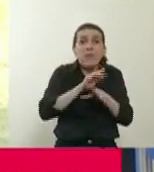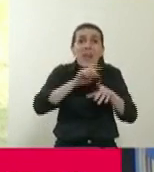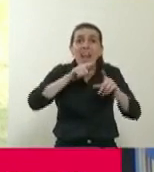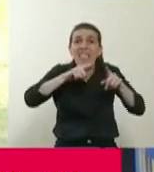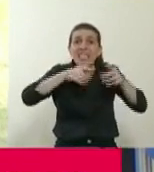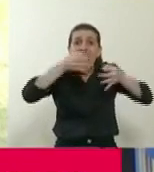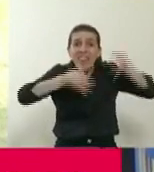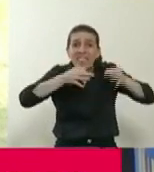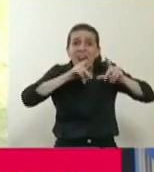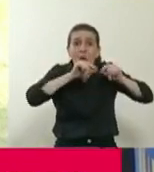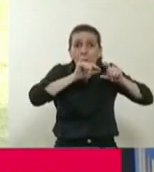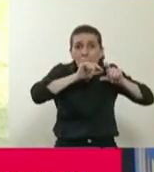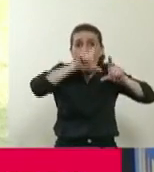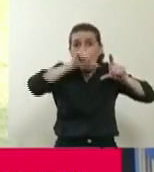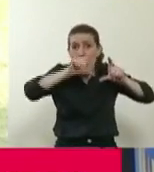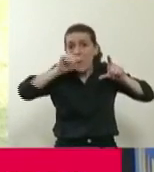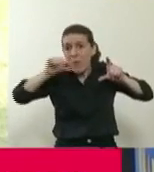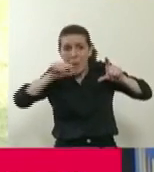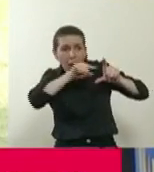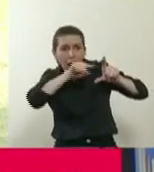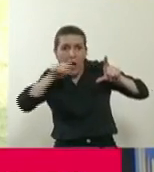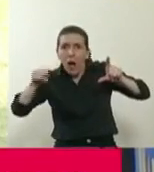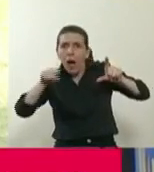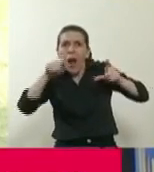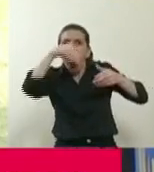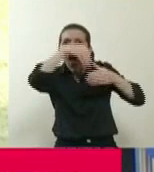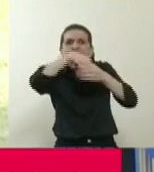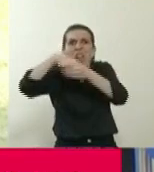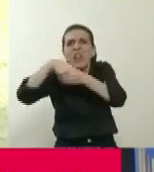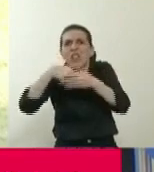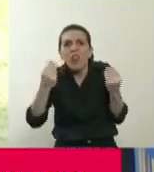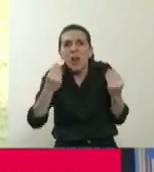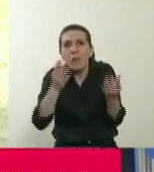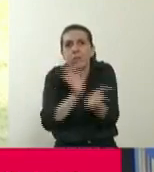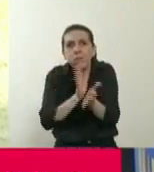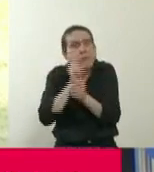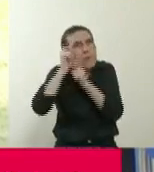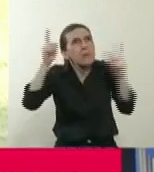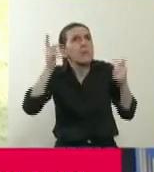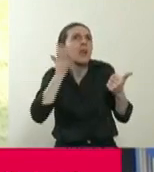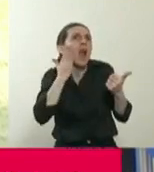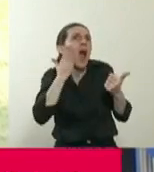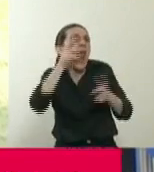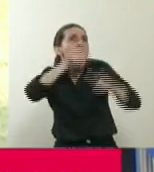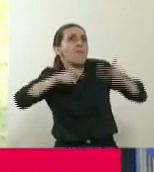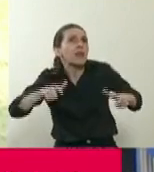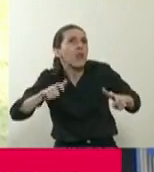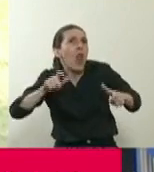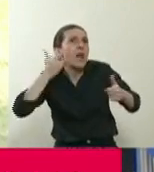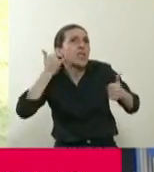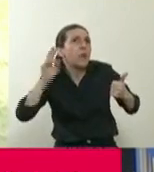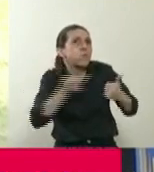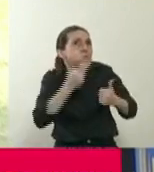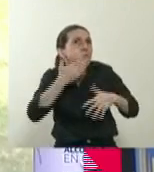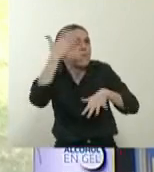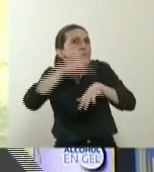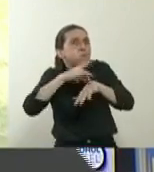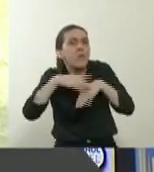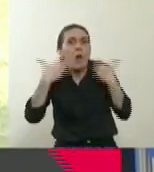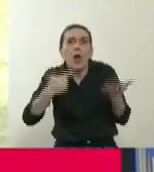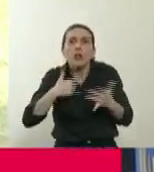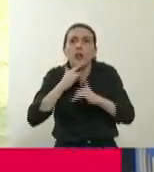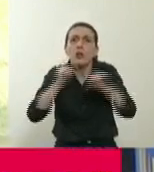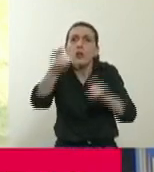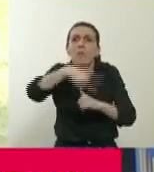cada número tiene un rostro. Y por lo tanto, yo quiero llamarlos a la reflexión,